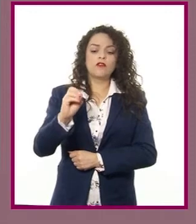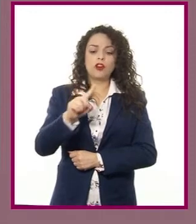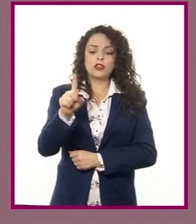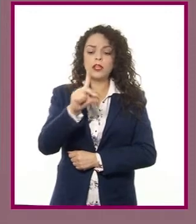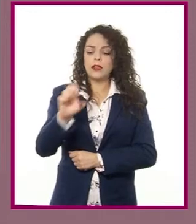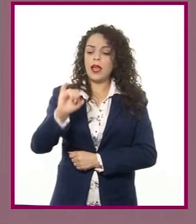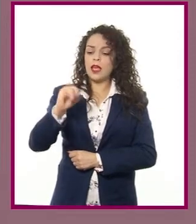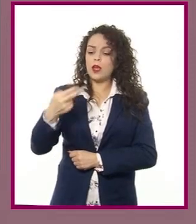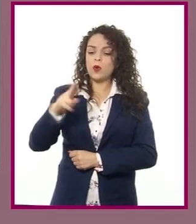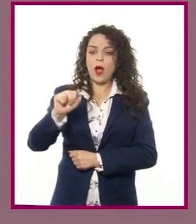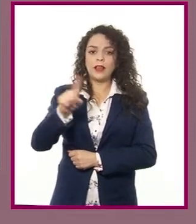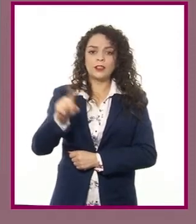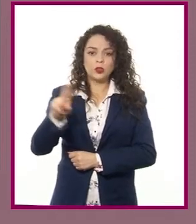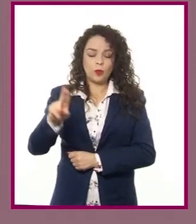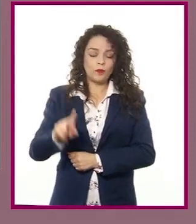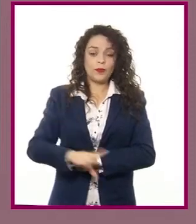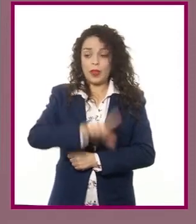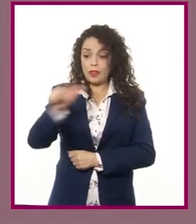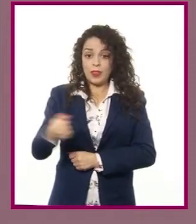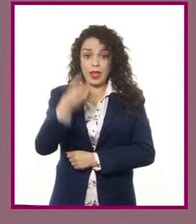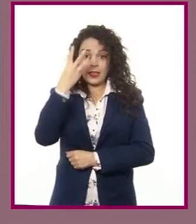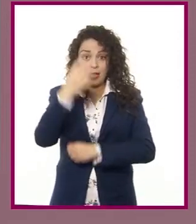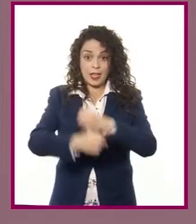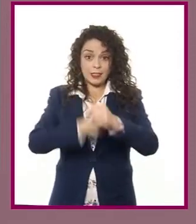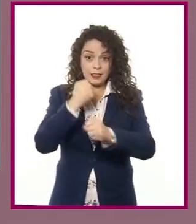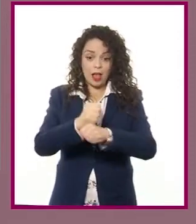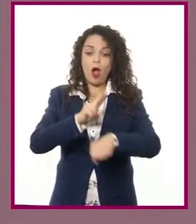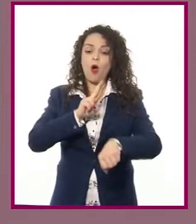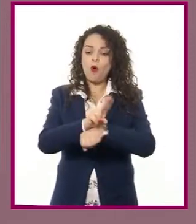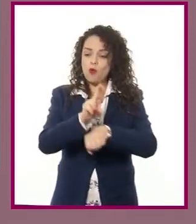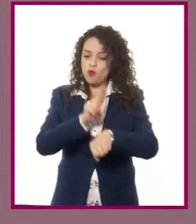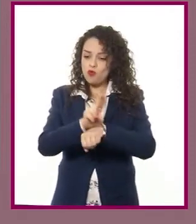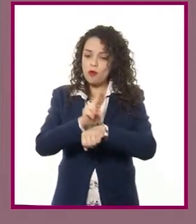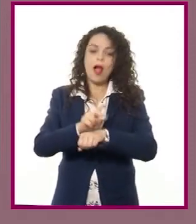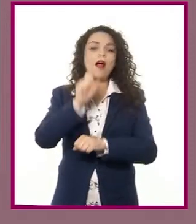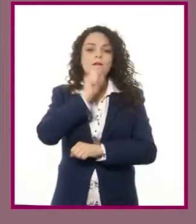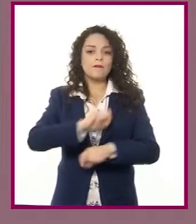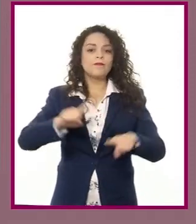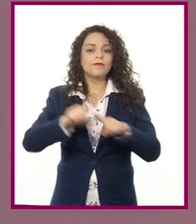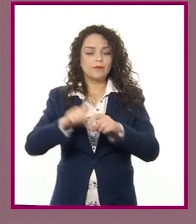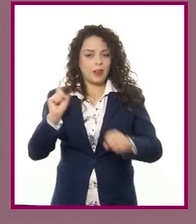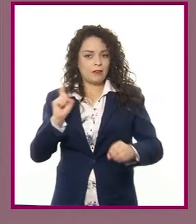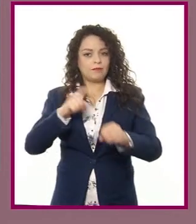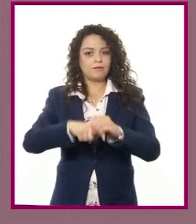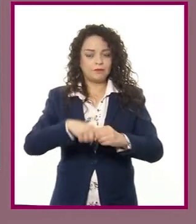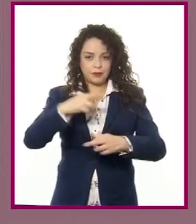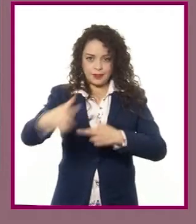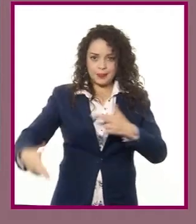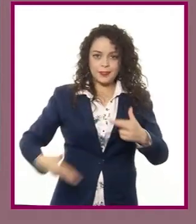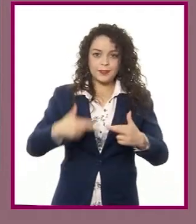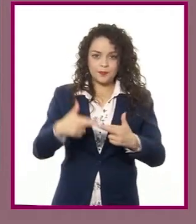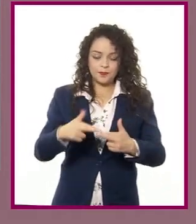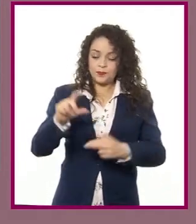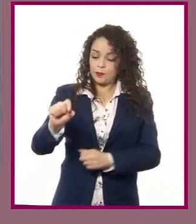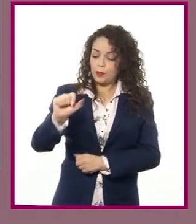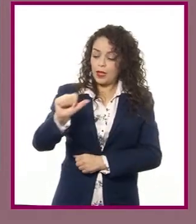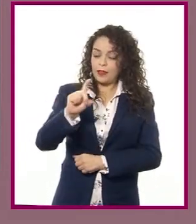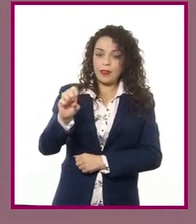Iguazú. 3 años después, Uruguay se sumó al proceso de integración regional. El 26 de marzo